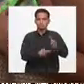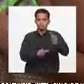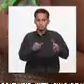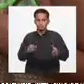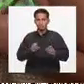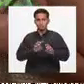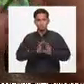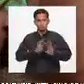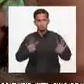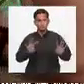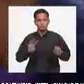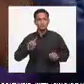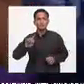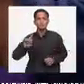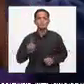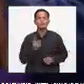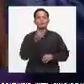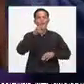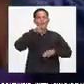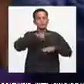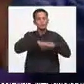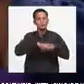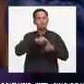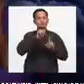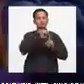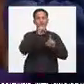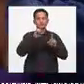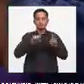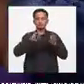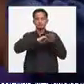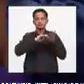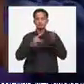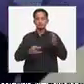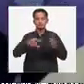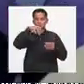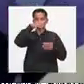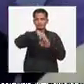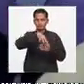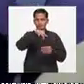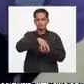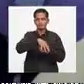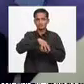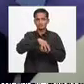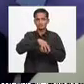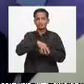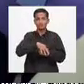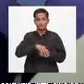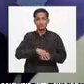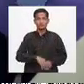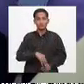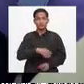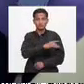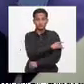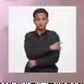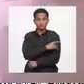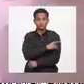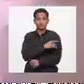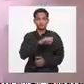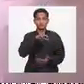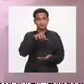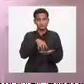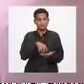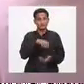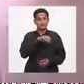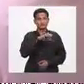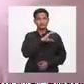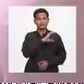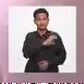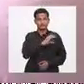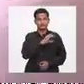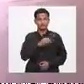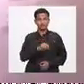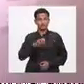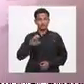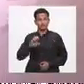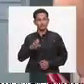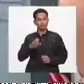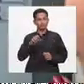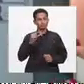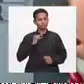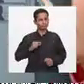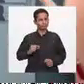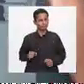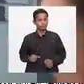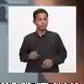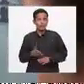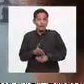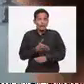sus habitantes lo harán por primera vez de forma digital es por esta razón que el organismo electoral afina los detalles realizando